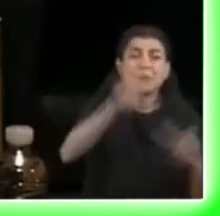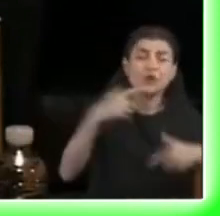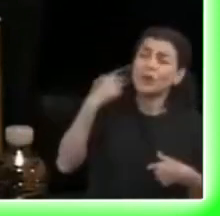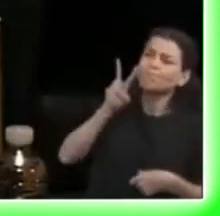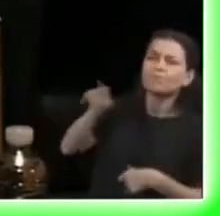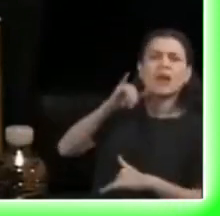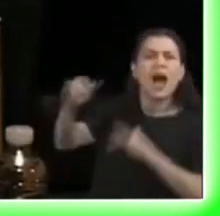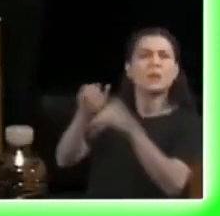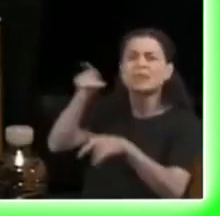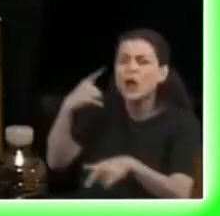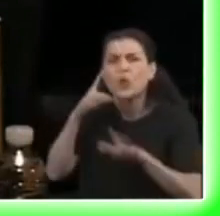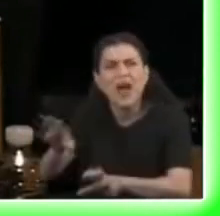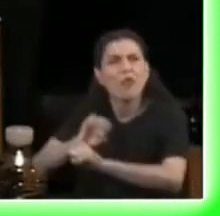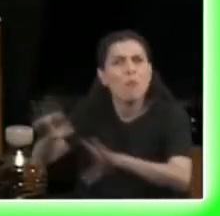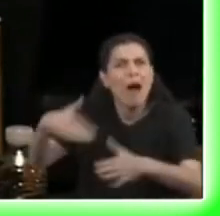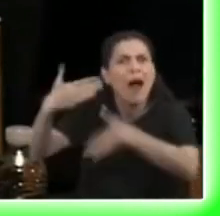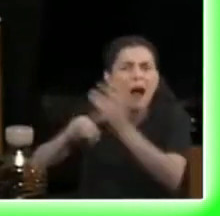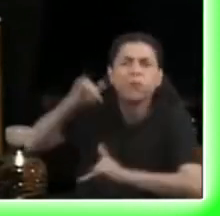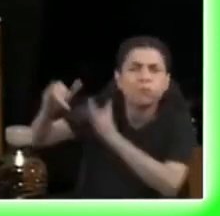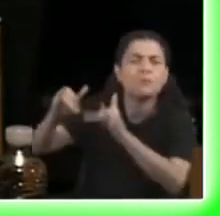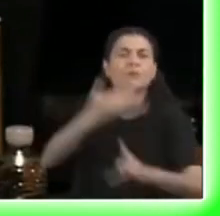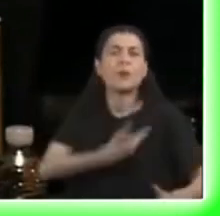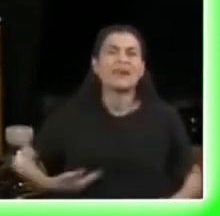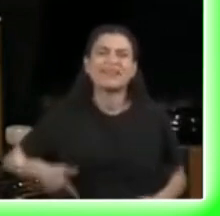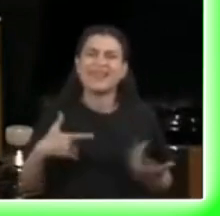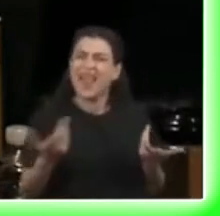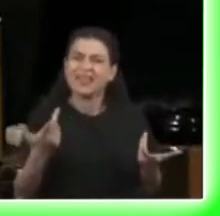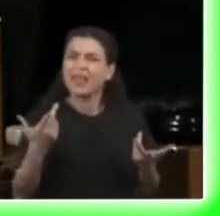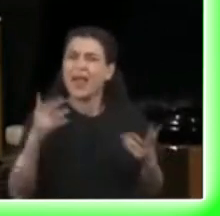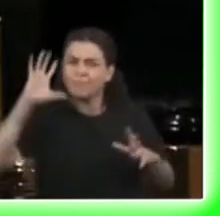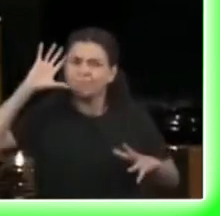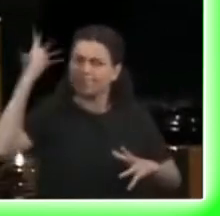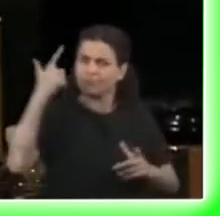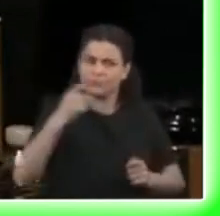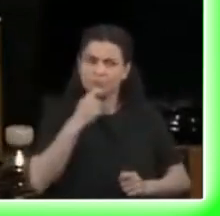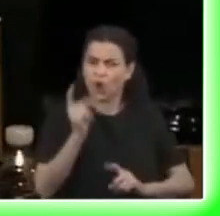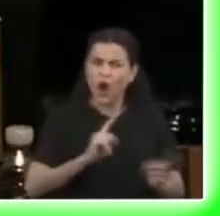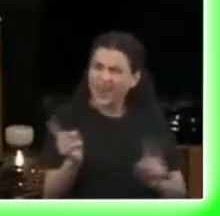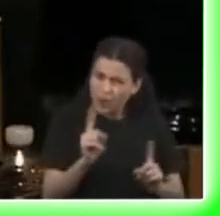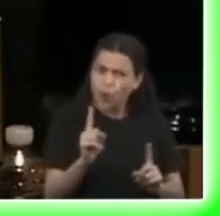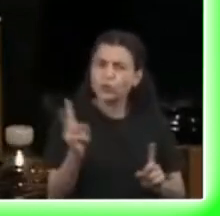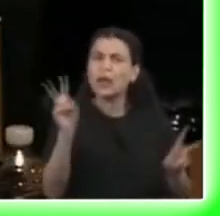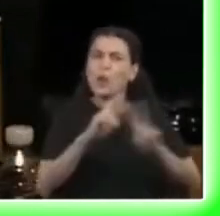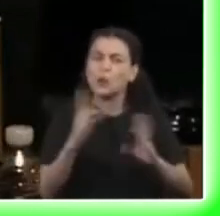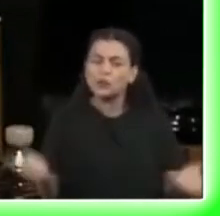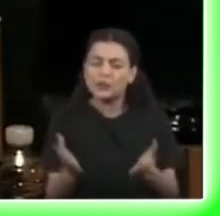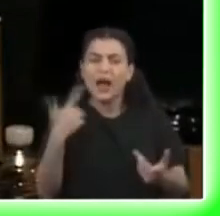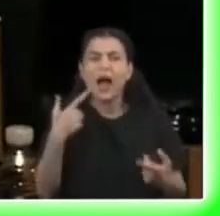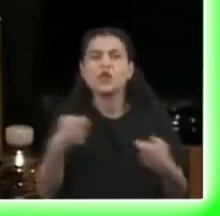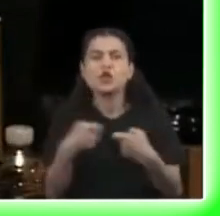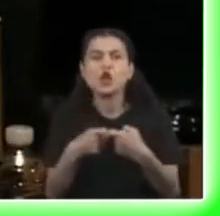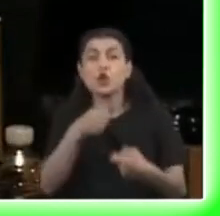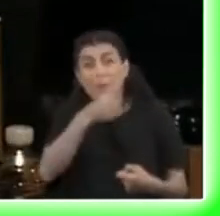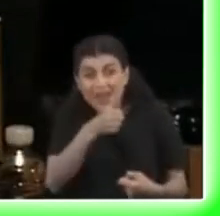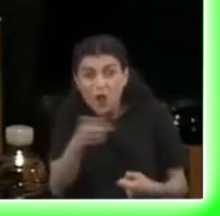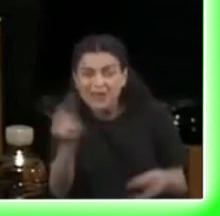ocurriendo, mandaba a sus esbirros mediáticos, a esos periodistas pauteros, corruptos,